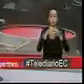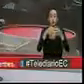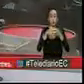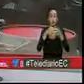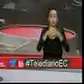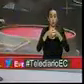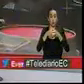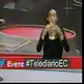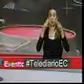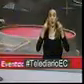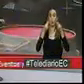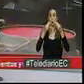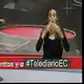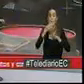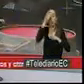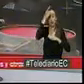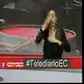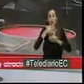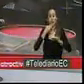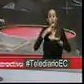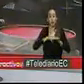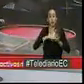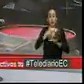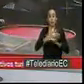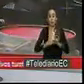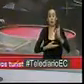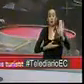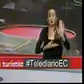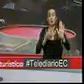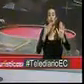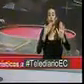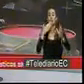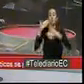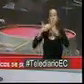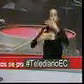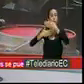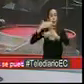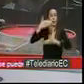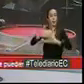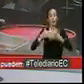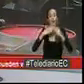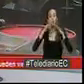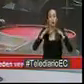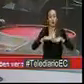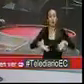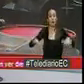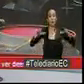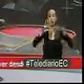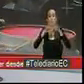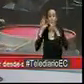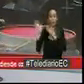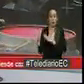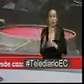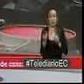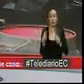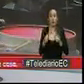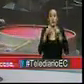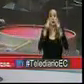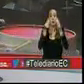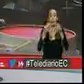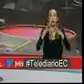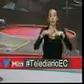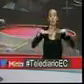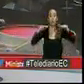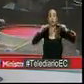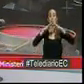La Comisión Monetaria emitió una resolución para regular los procedimientos que deberán aplicar los bancos para vializar los beneficios